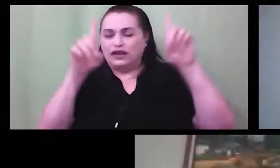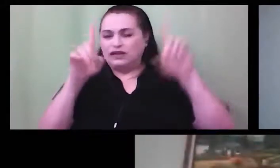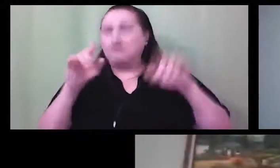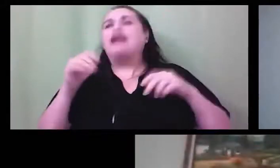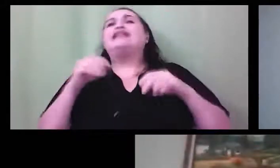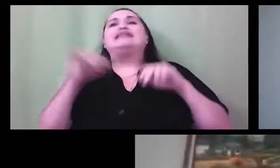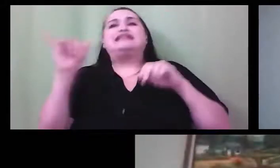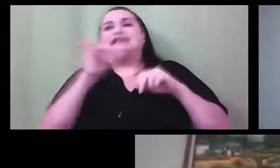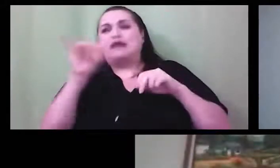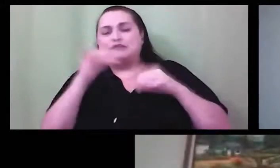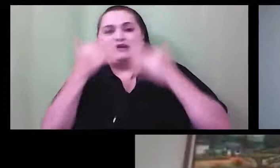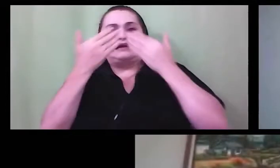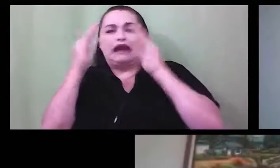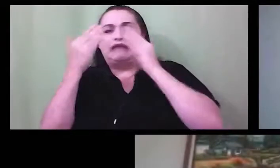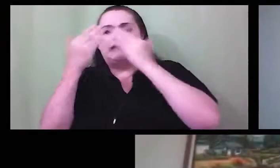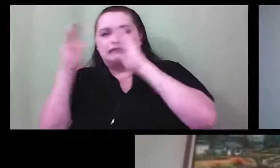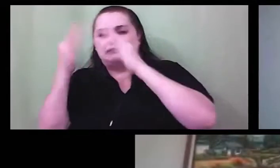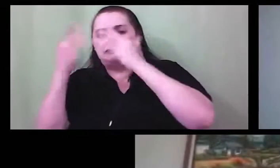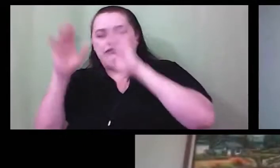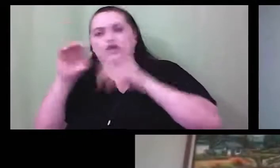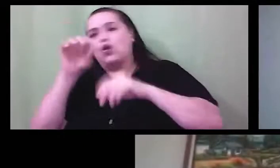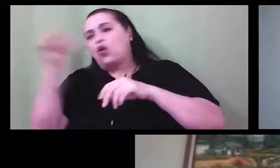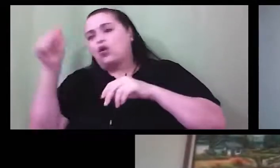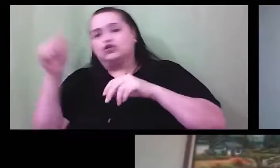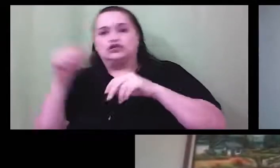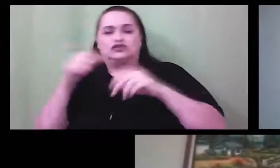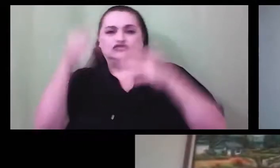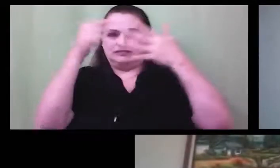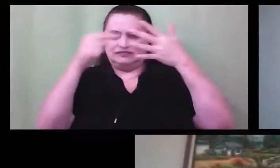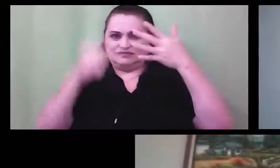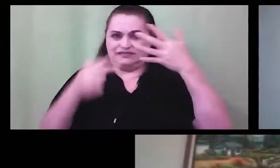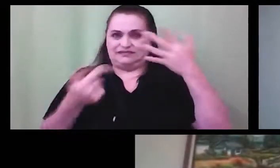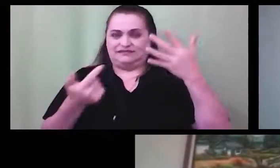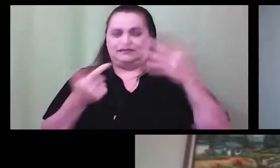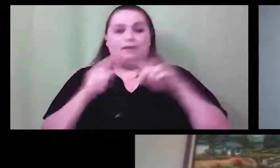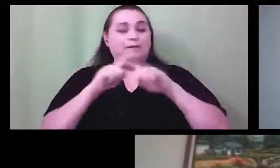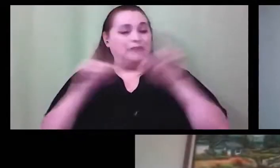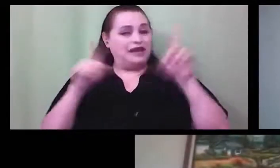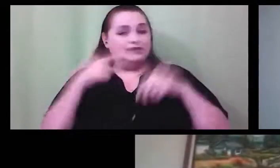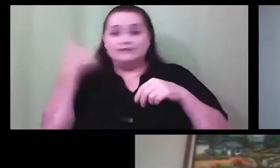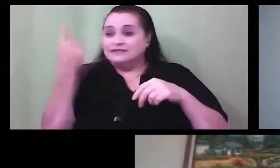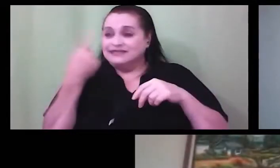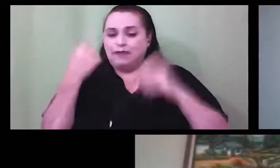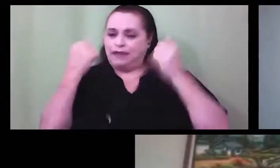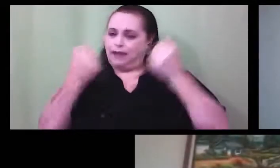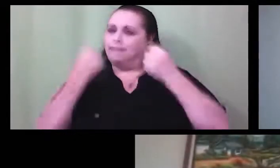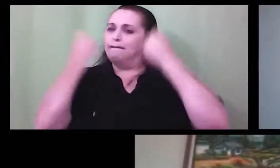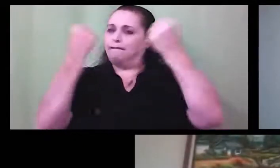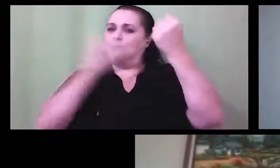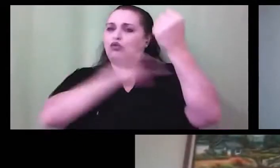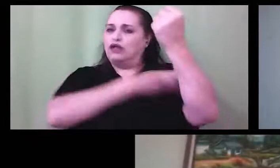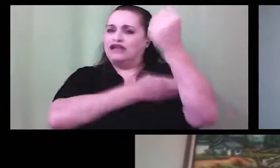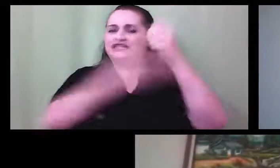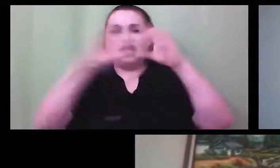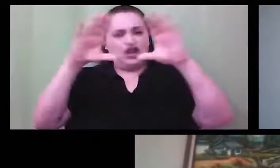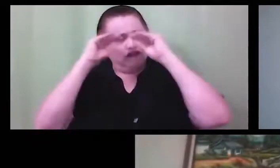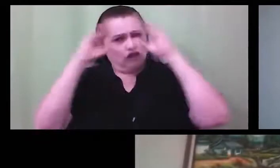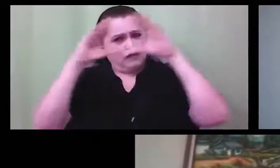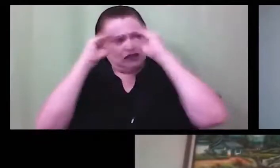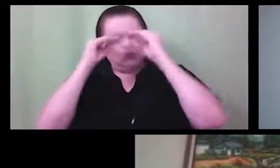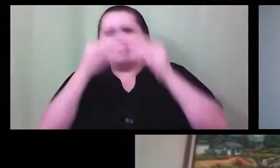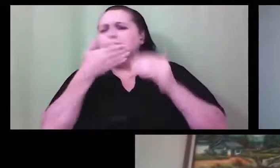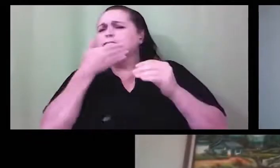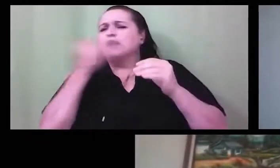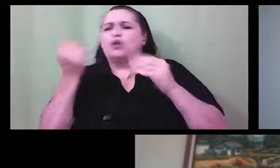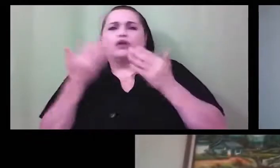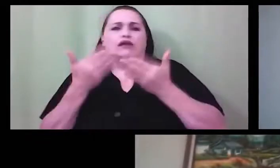abrir mucha brecha en otros aspectos, pero siempre empoderarse. La información siento que es la mejor herramienta